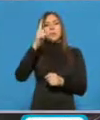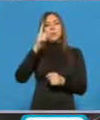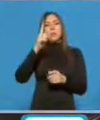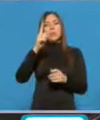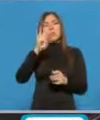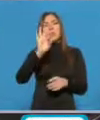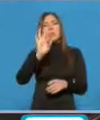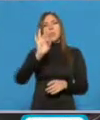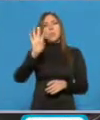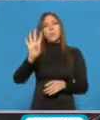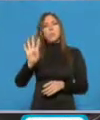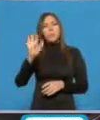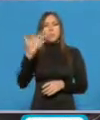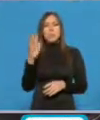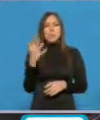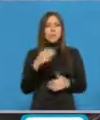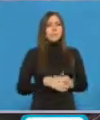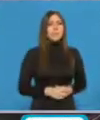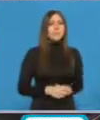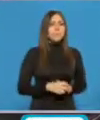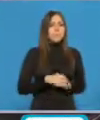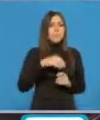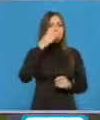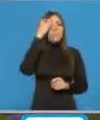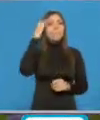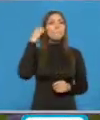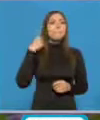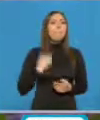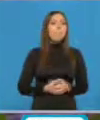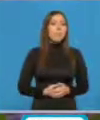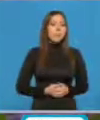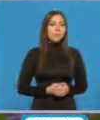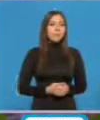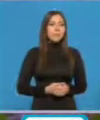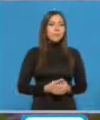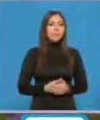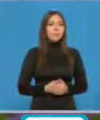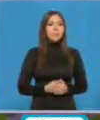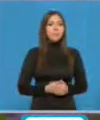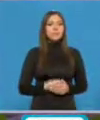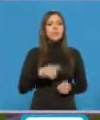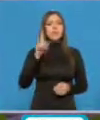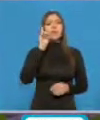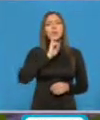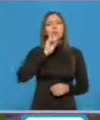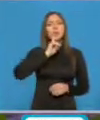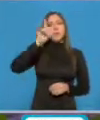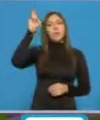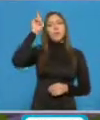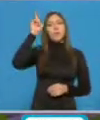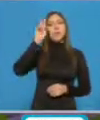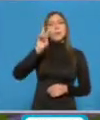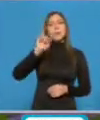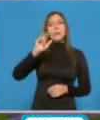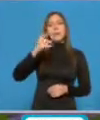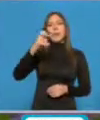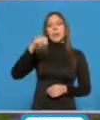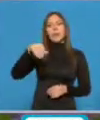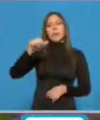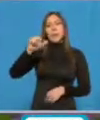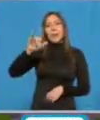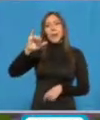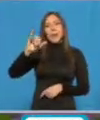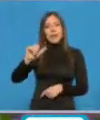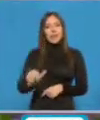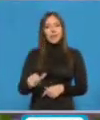venerados, ¿será por esto que nos estás contando? Se supone que sí, que justamente la Virgen María, en la advocación de la Virgen del